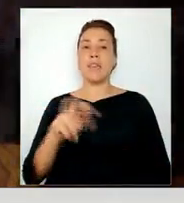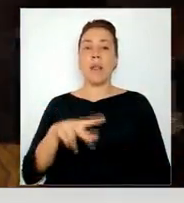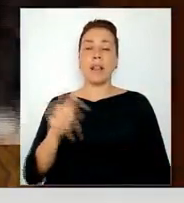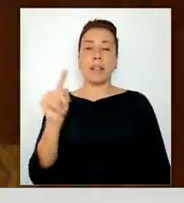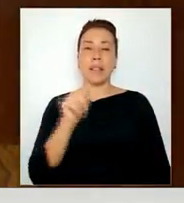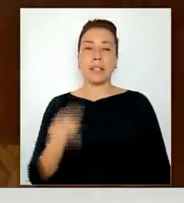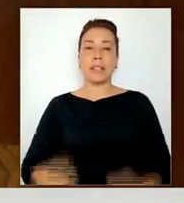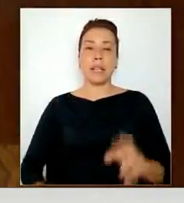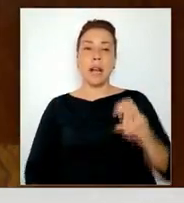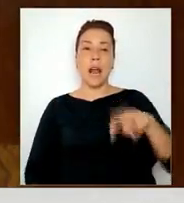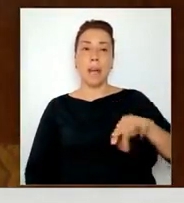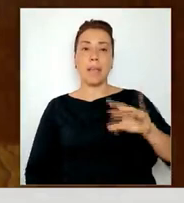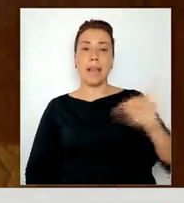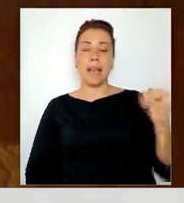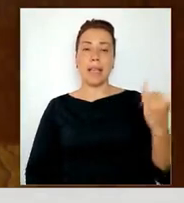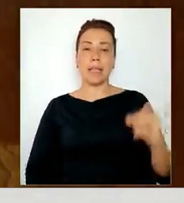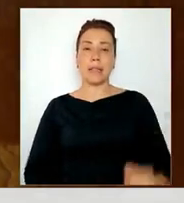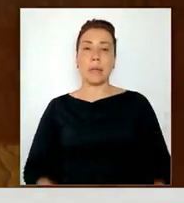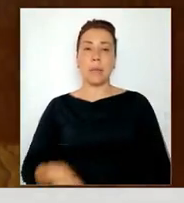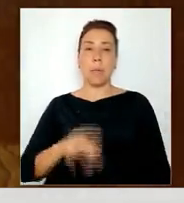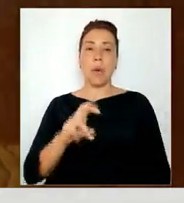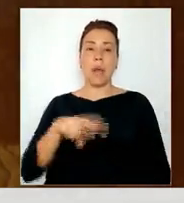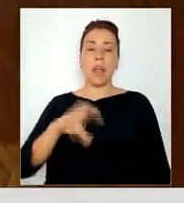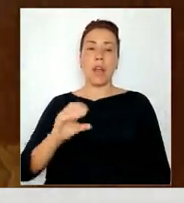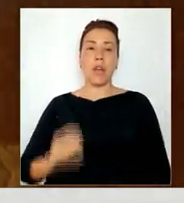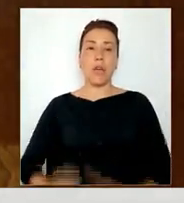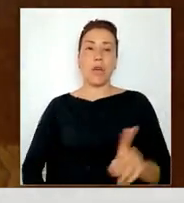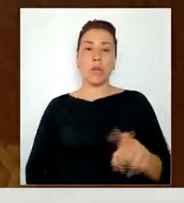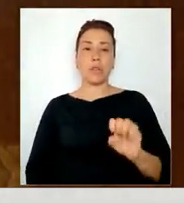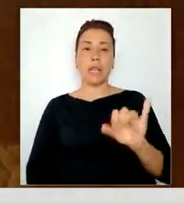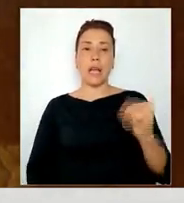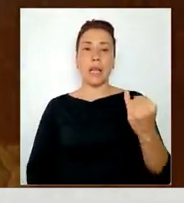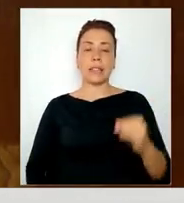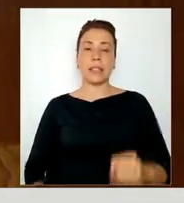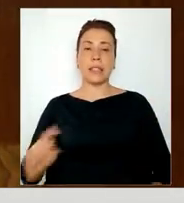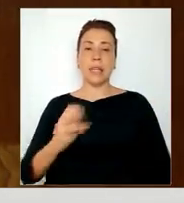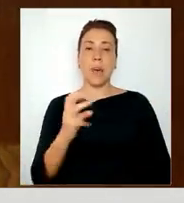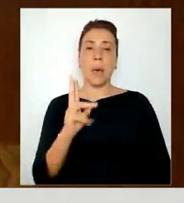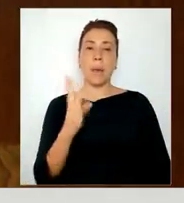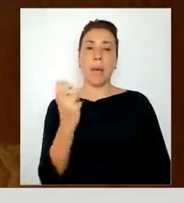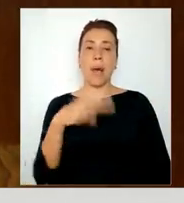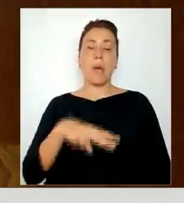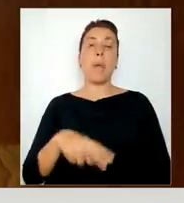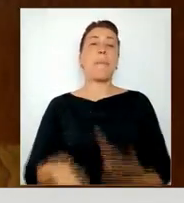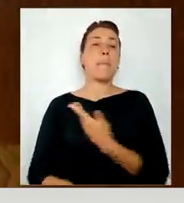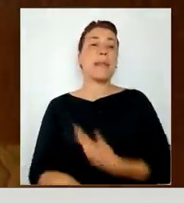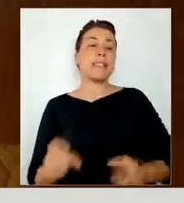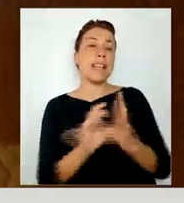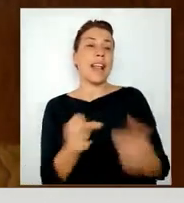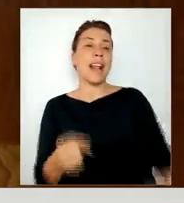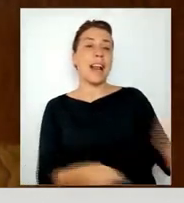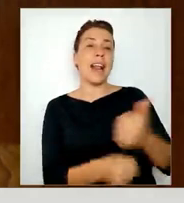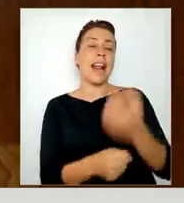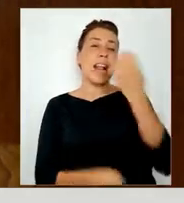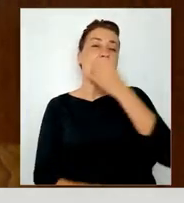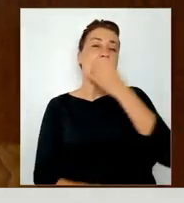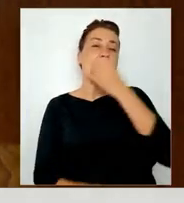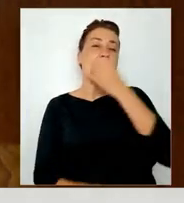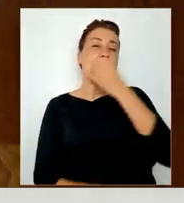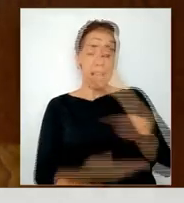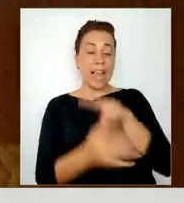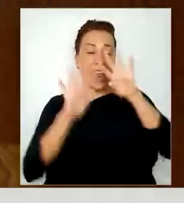Benjamín Moreno Jaime Sáenz frankerman el presidente accidental Jaime Naranjo y el diputado informante Miguel mellado